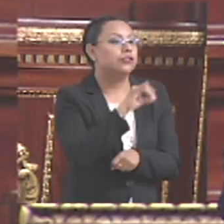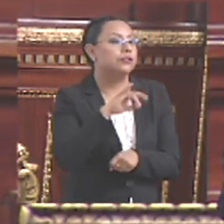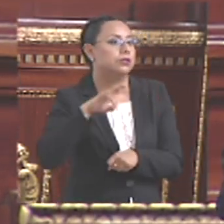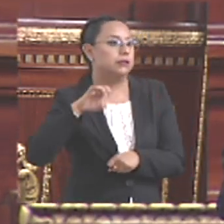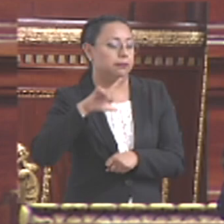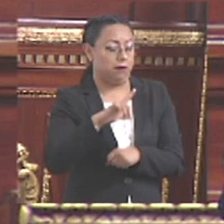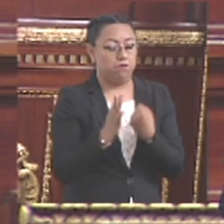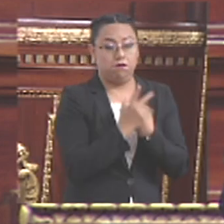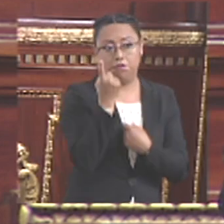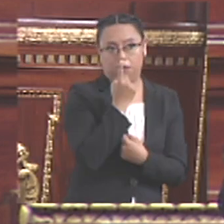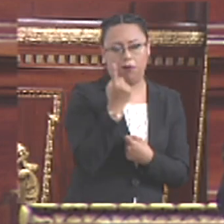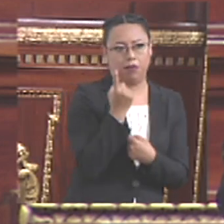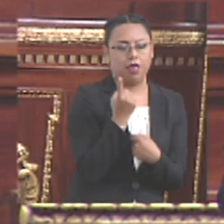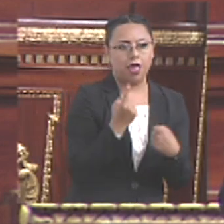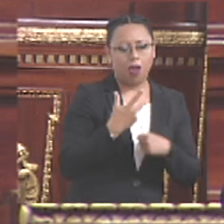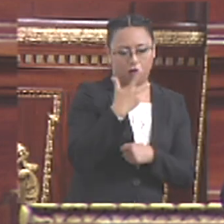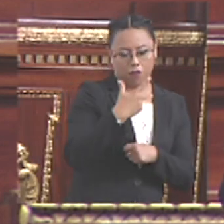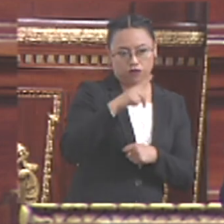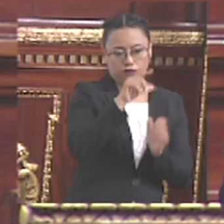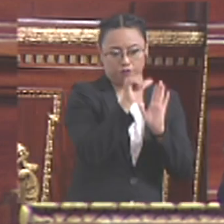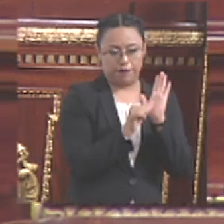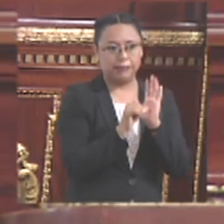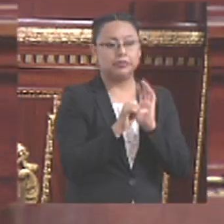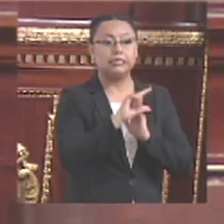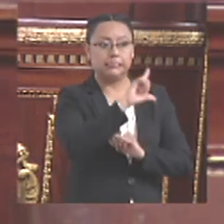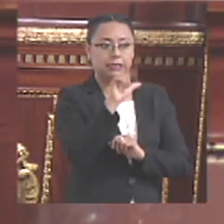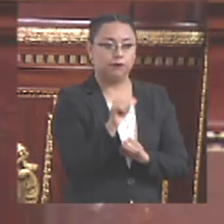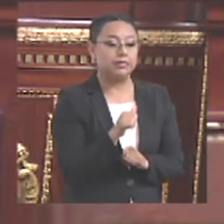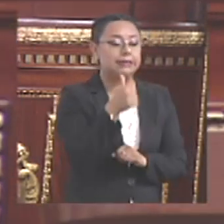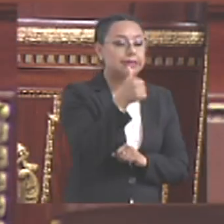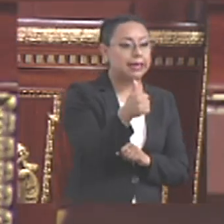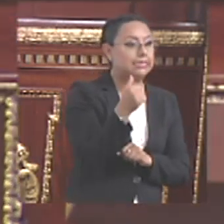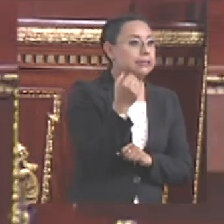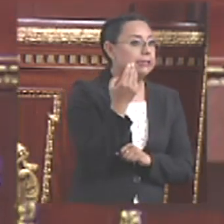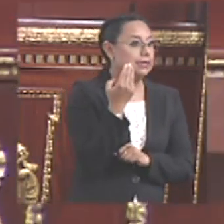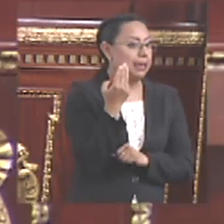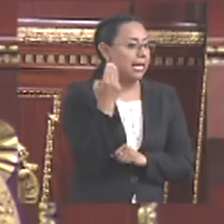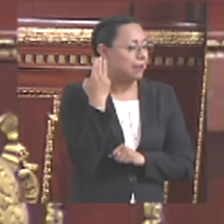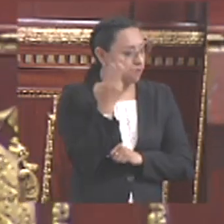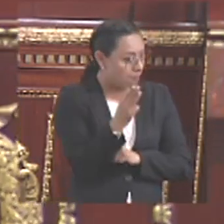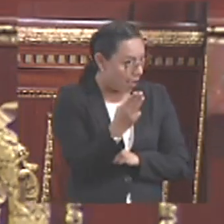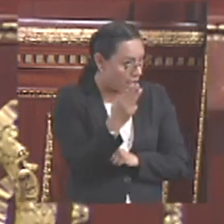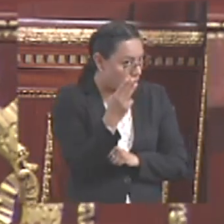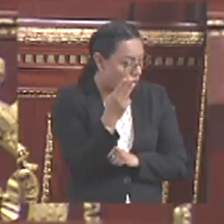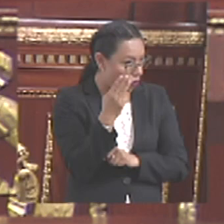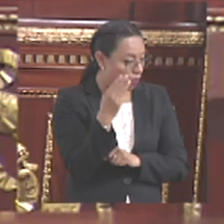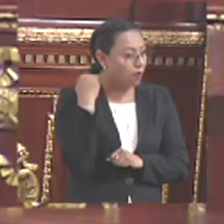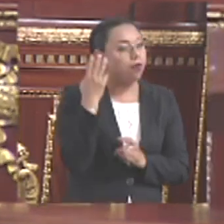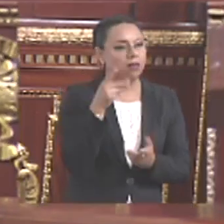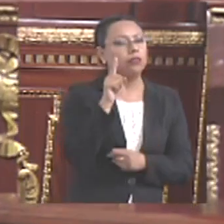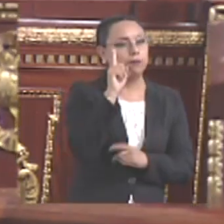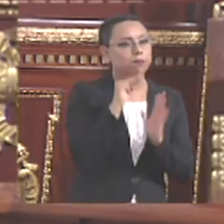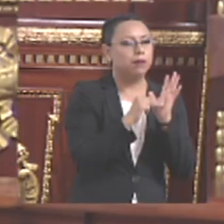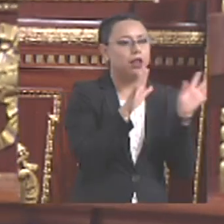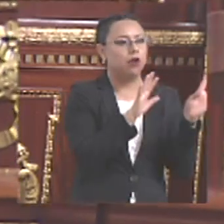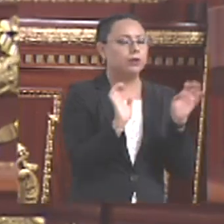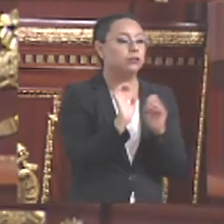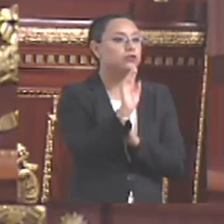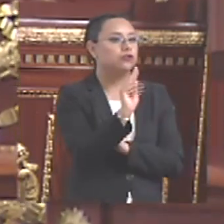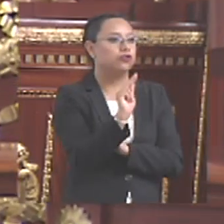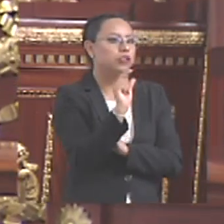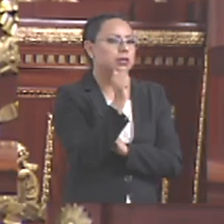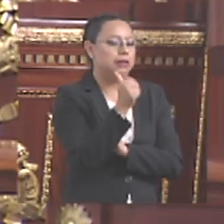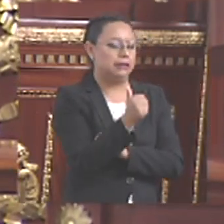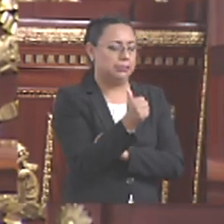después del sismo, el 6 de mayo de 1986, se publicó el decreto por el cual se crea el